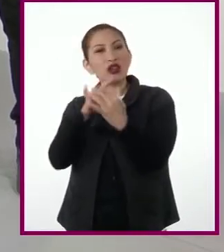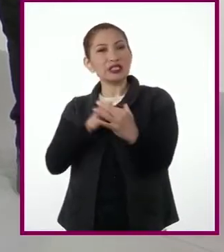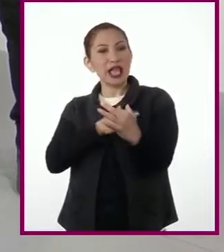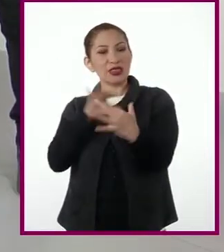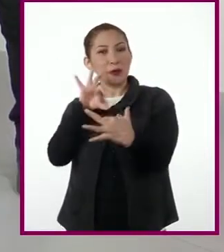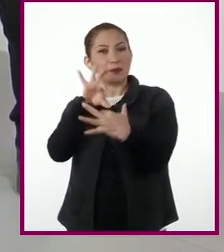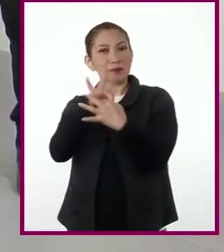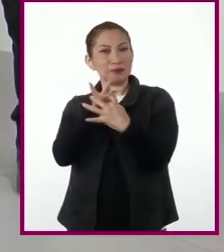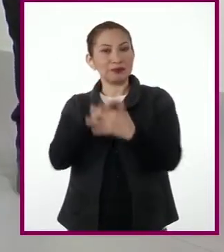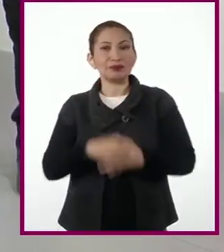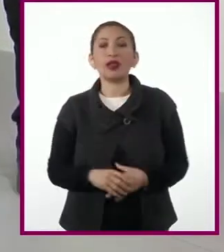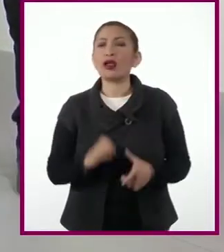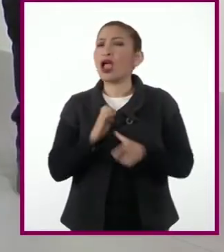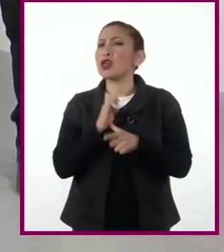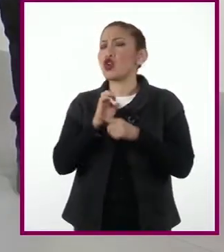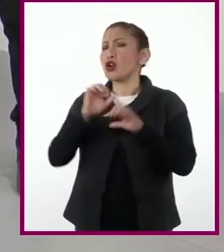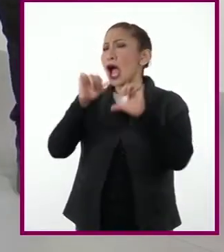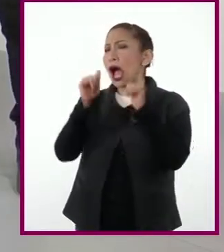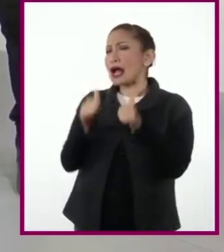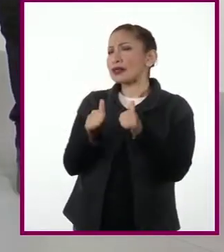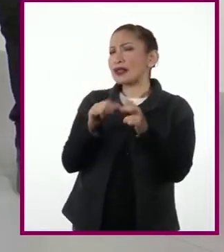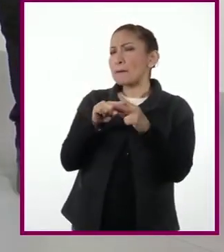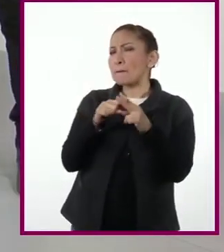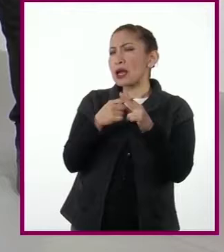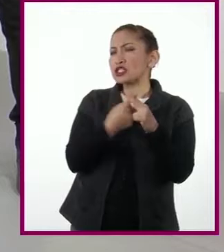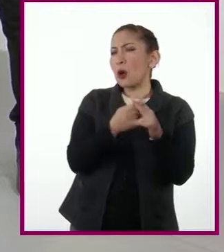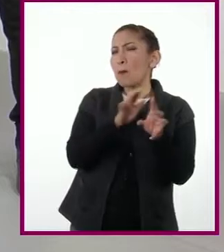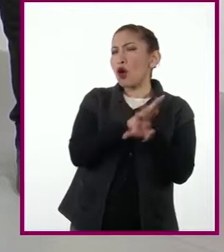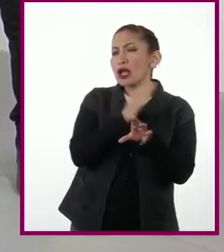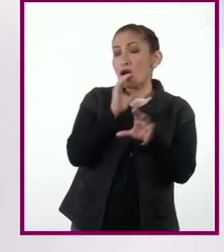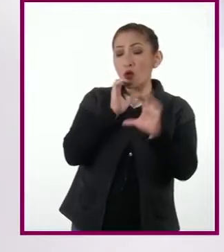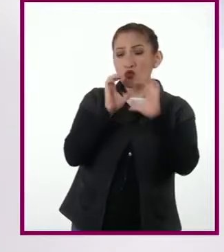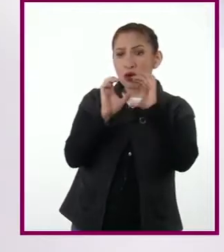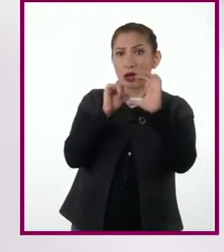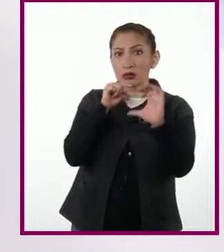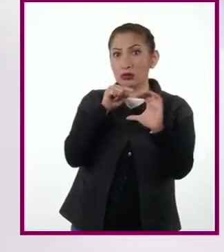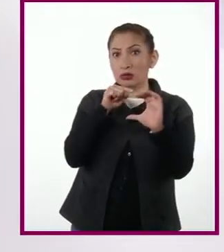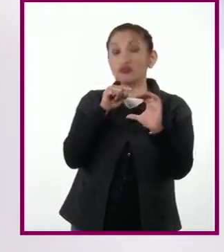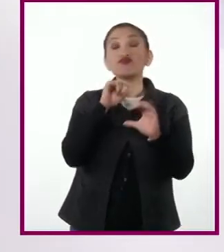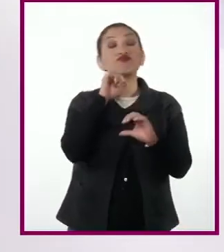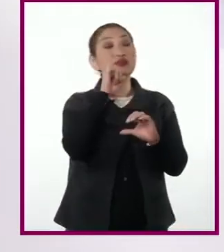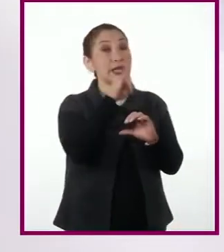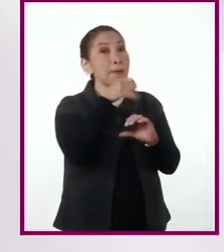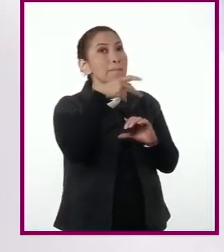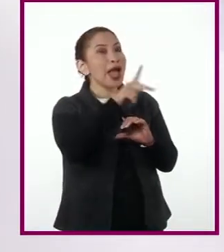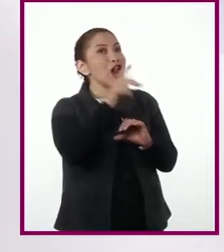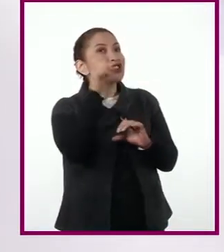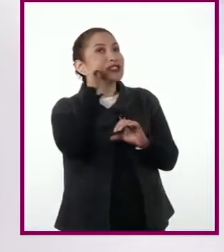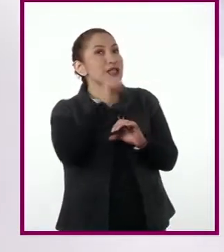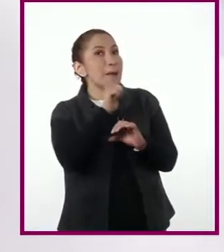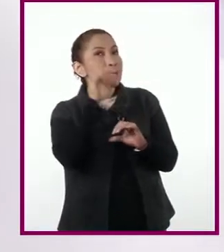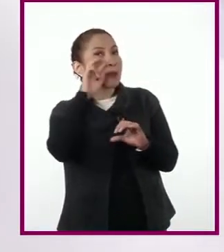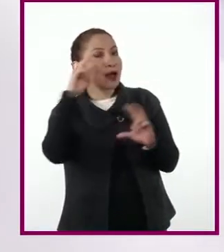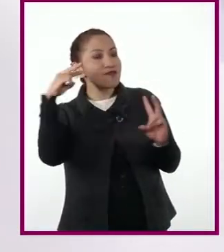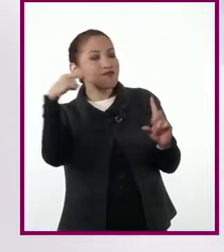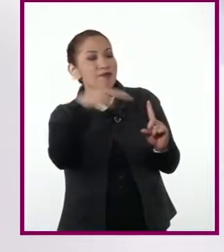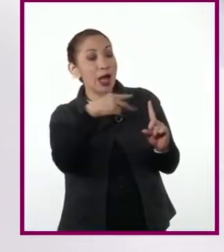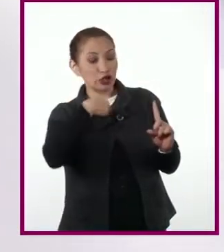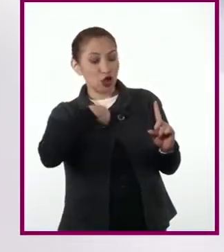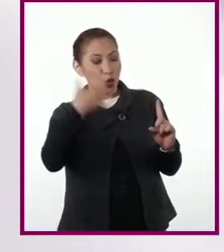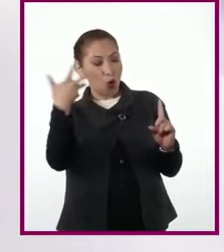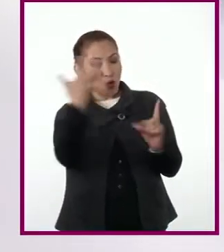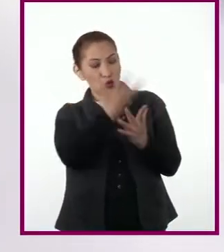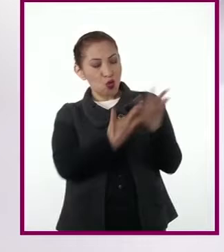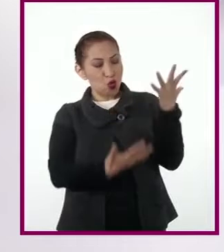sentimiento. Entonces el arte surge para comunicarnos. Sí, pero siempre desde el punto de vista del que lo